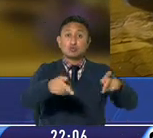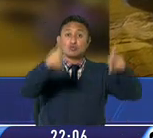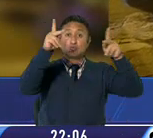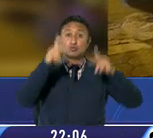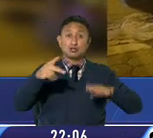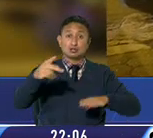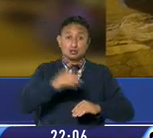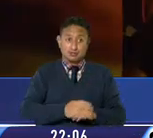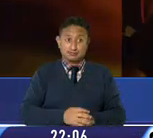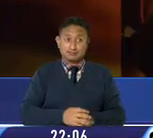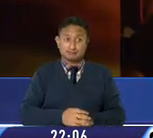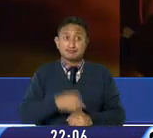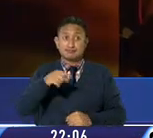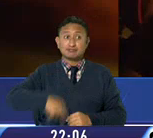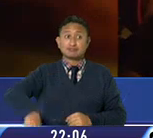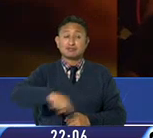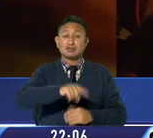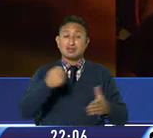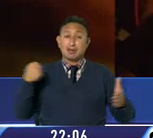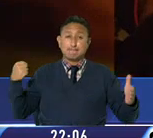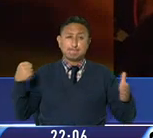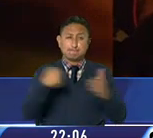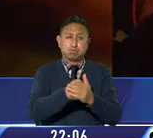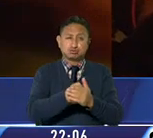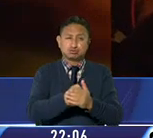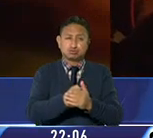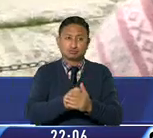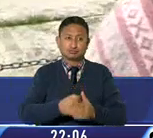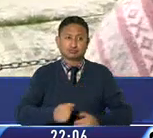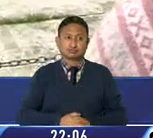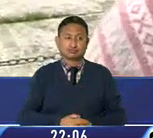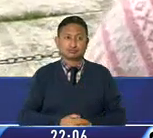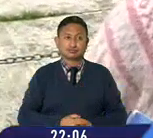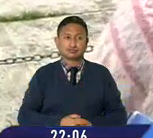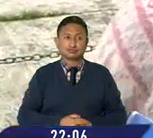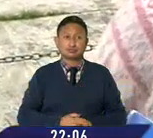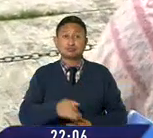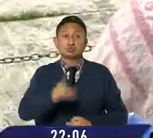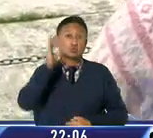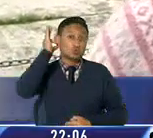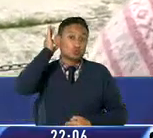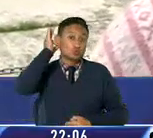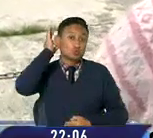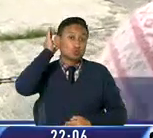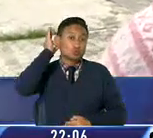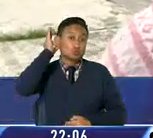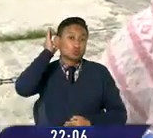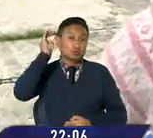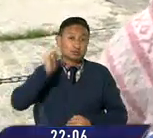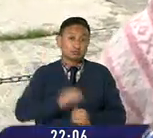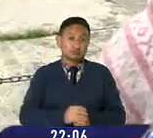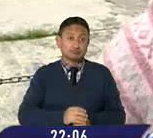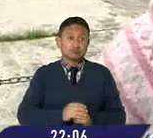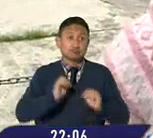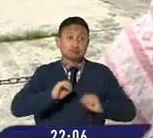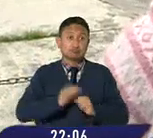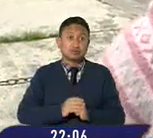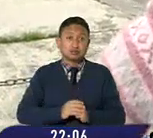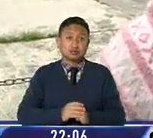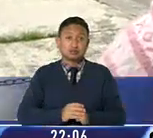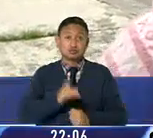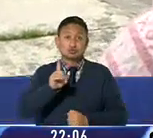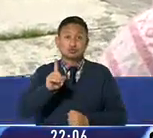la huida chocó contra un muro y se les acabó el camino. Y dice que es una chica, es que estaba con un balazo